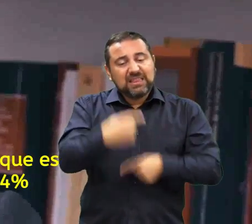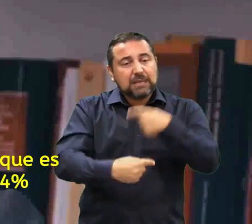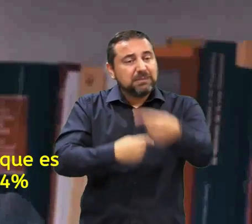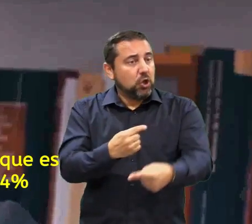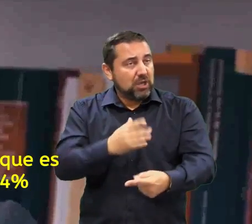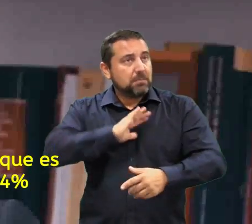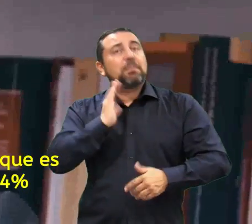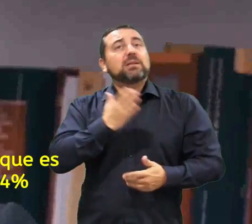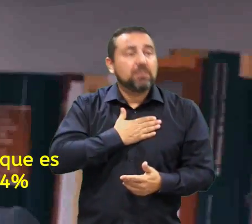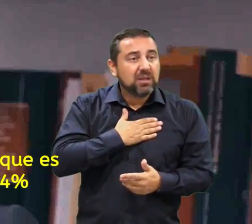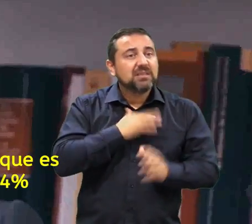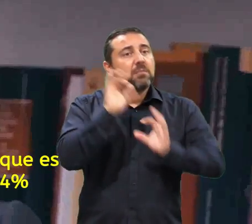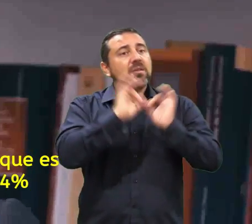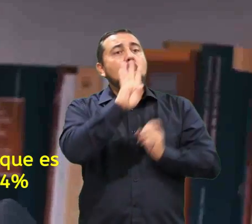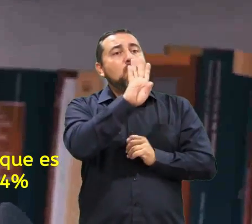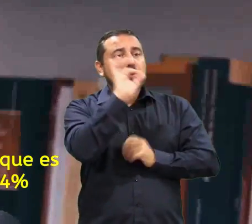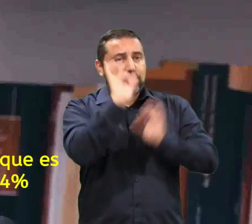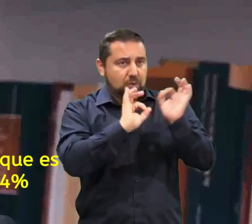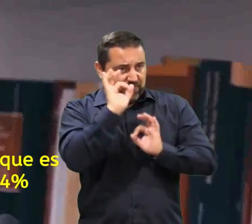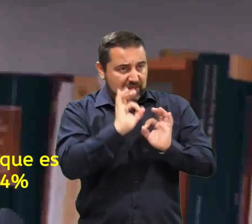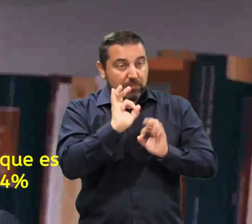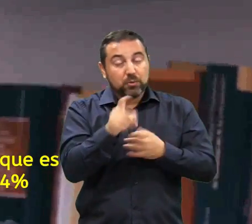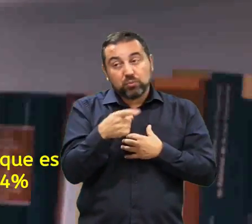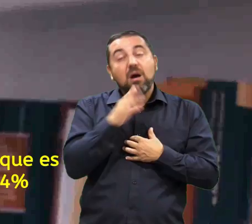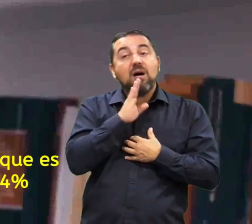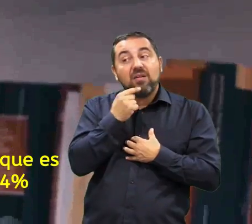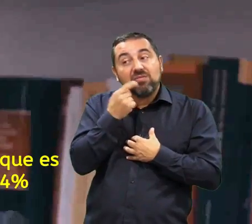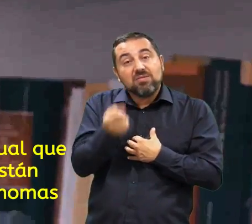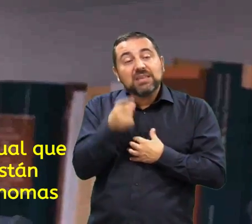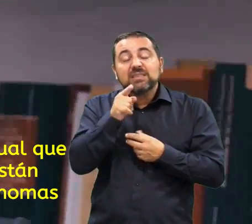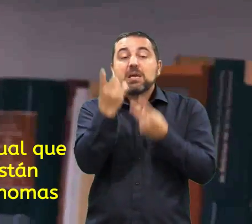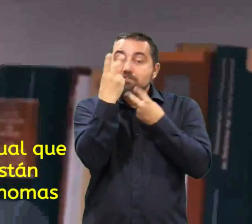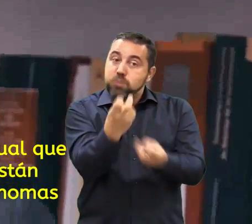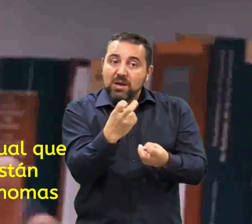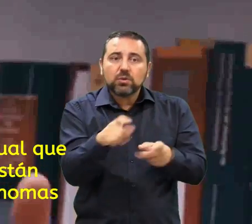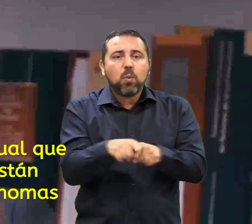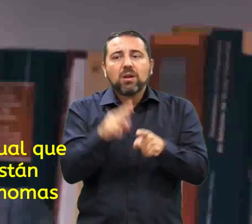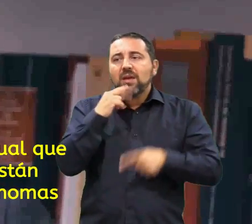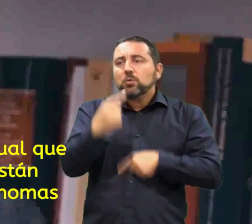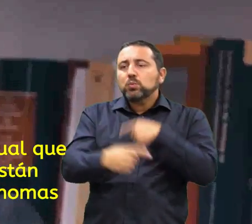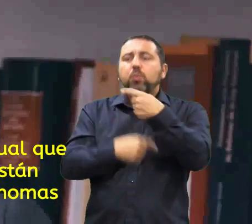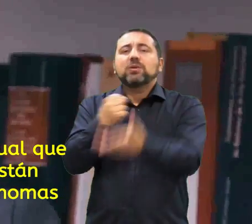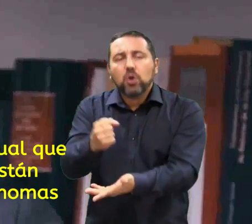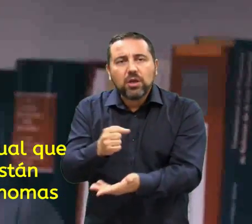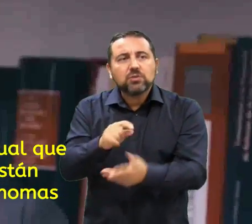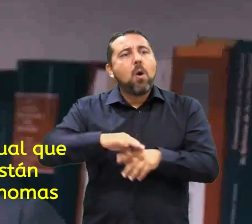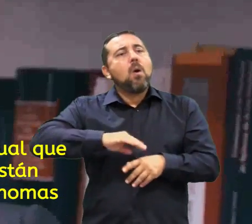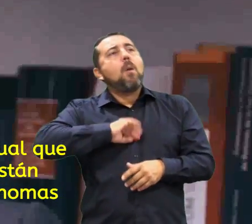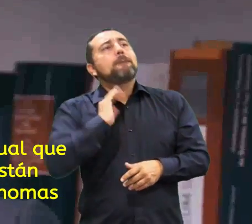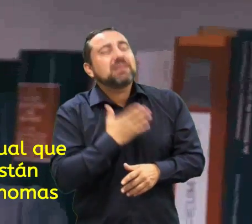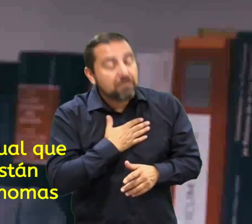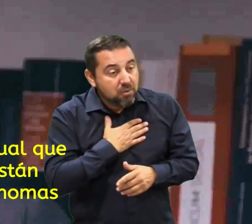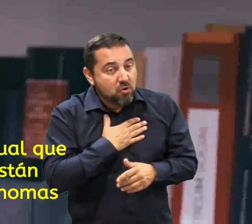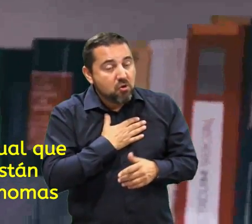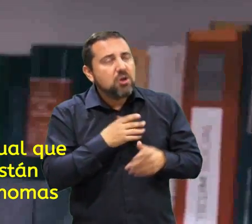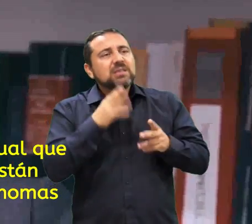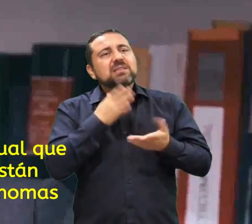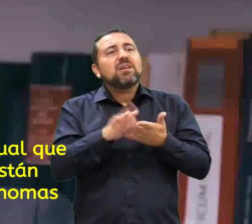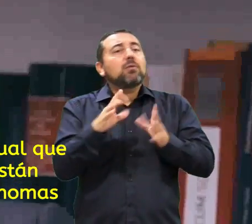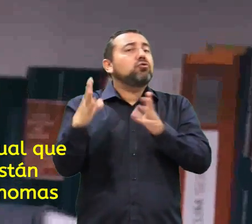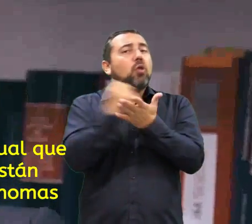de transmisiones patrimoniales, en este caso sobre bienes muebles, es el 4%. Claro. Pero como tú bien decías, es un impuesto igual que sucesiones